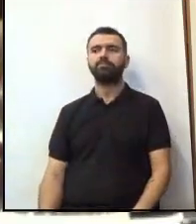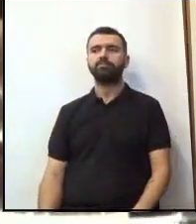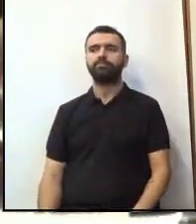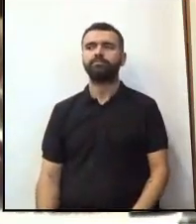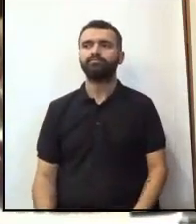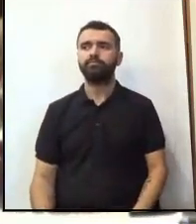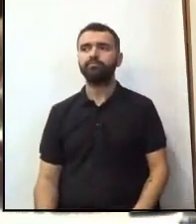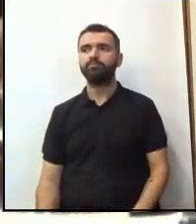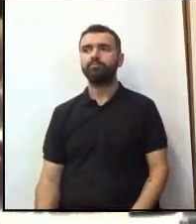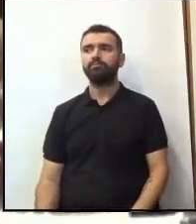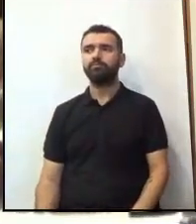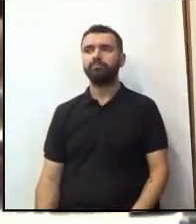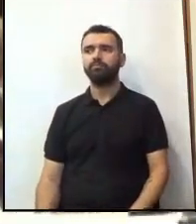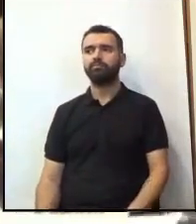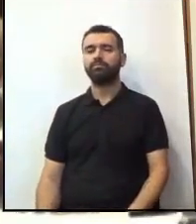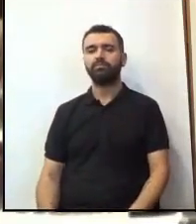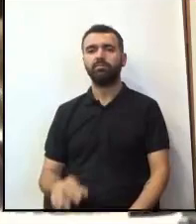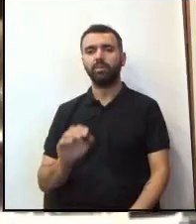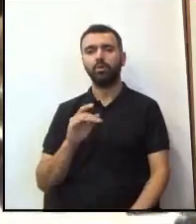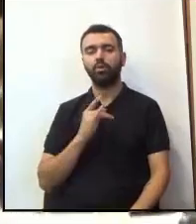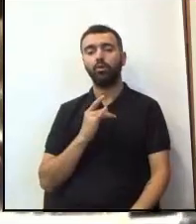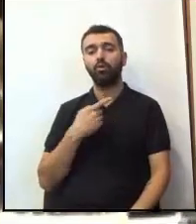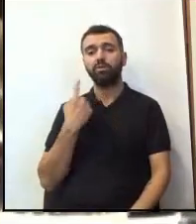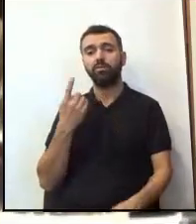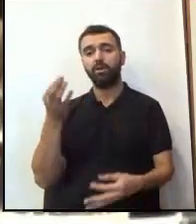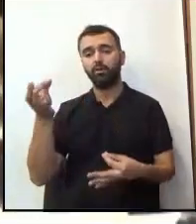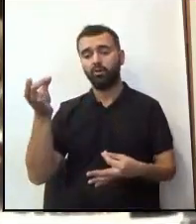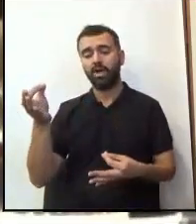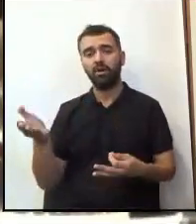Respecto de... se me perdió la hoja. ¿Era algo más?